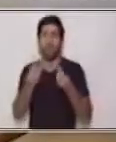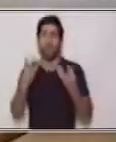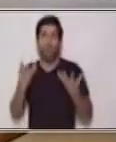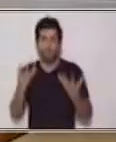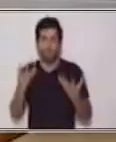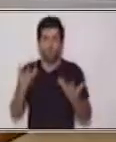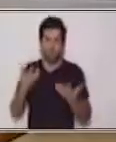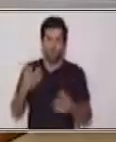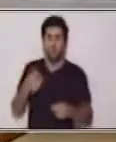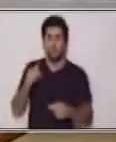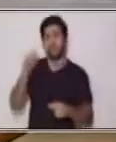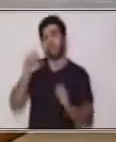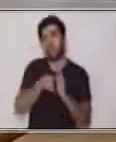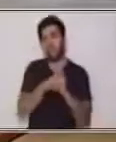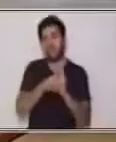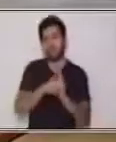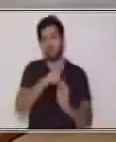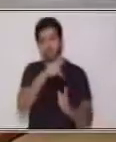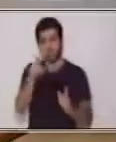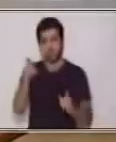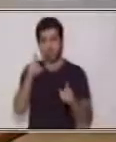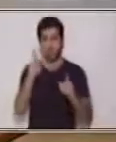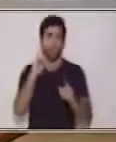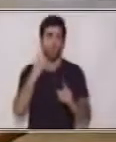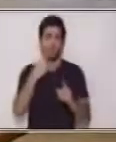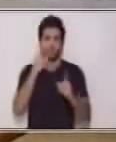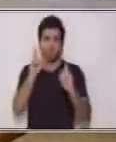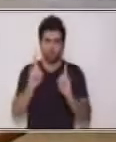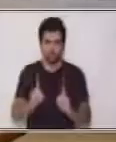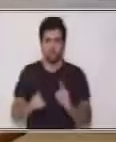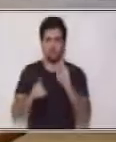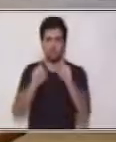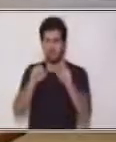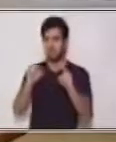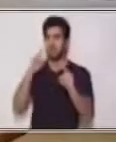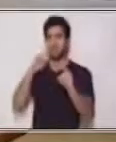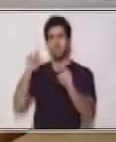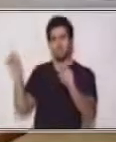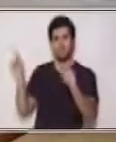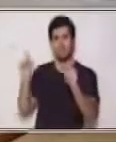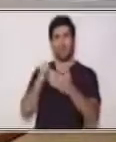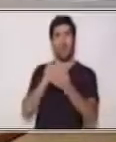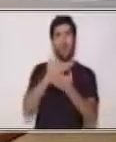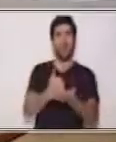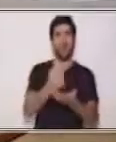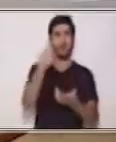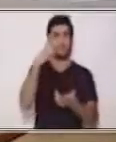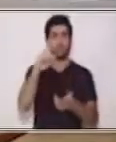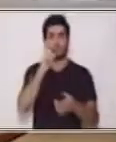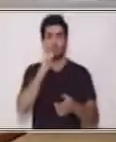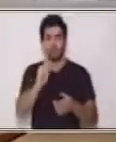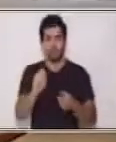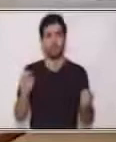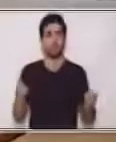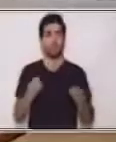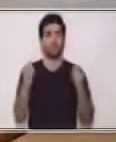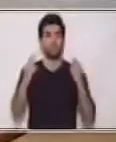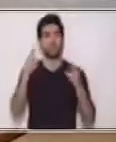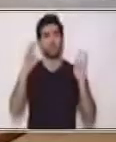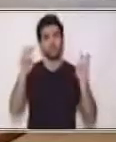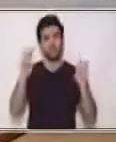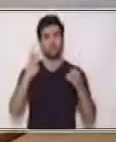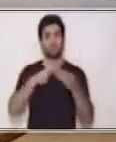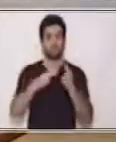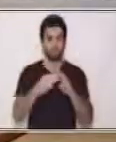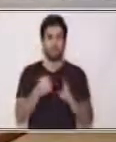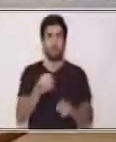persona con discapacidad, este tema le ayudará a ejercitar su pensamiento lógico. Vengan, que esta actividad también es para